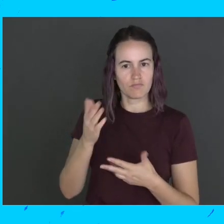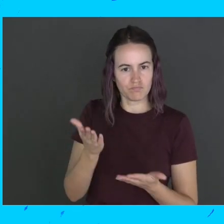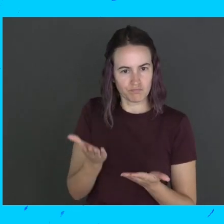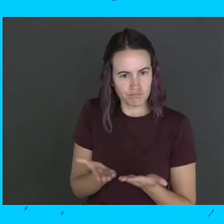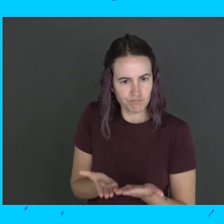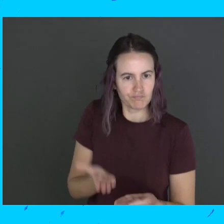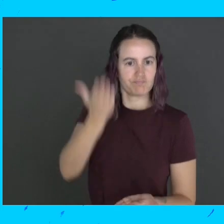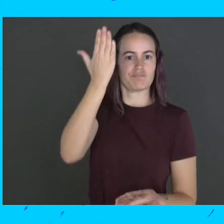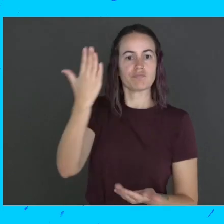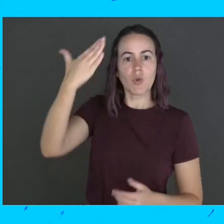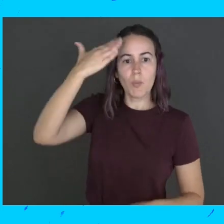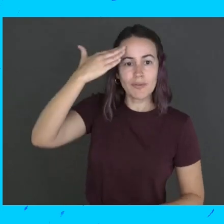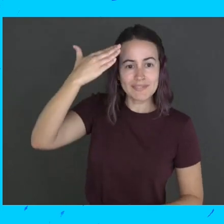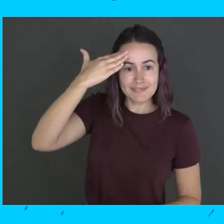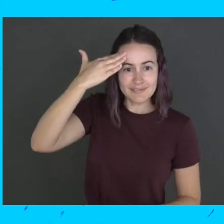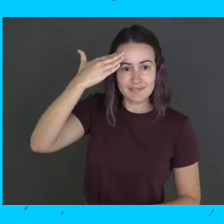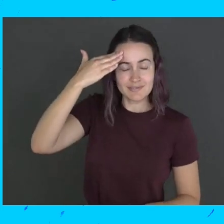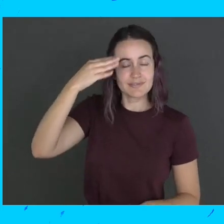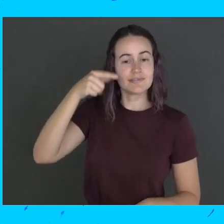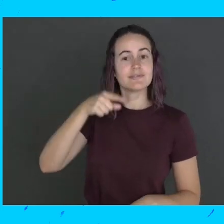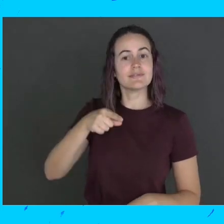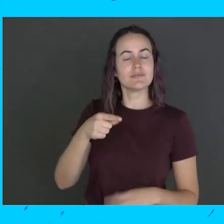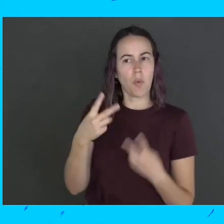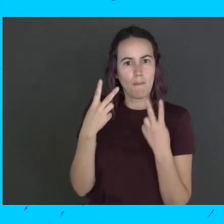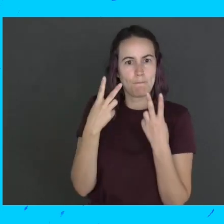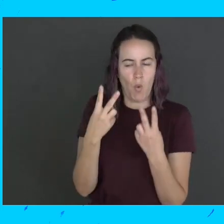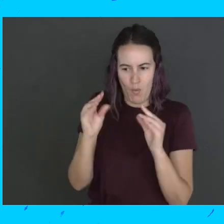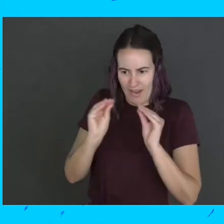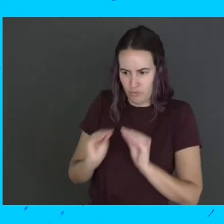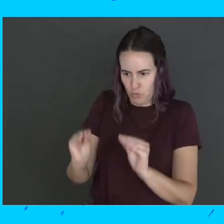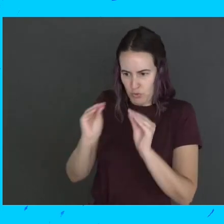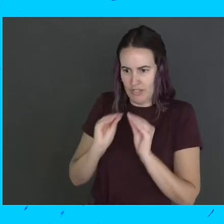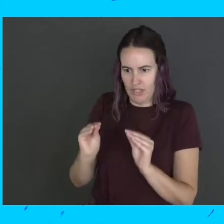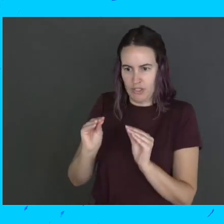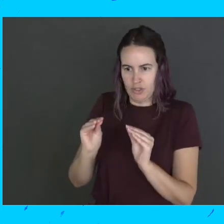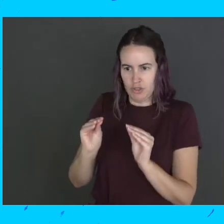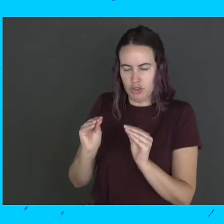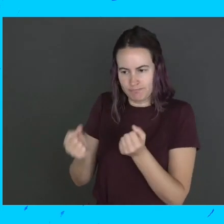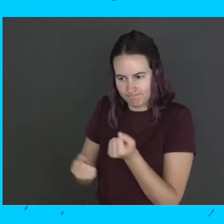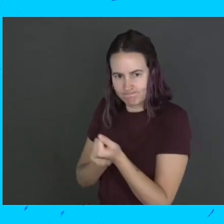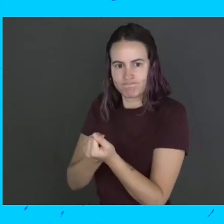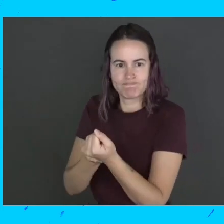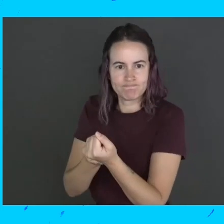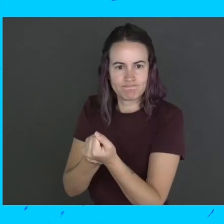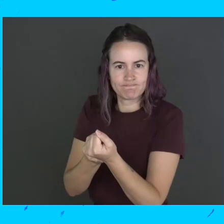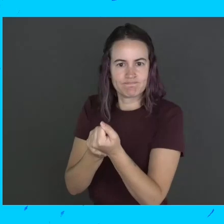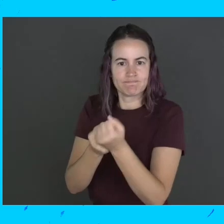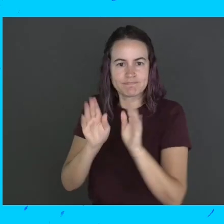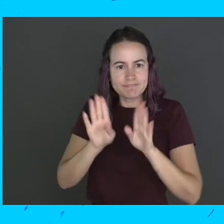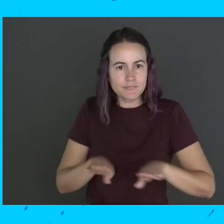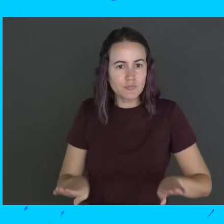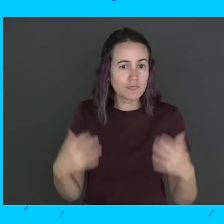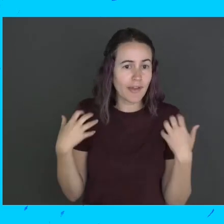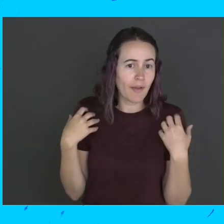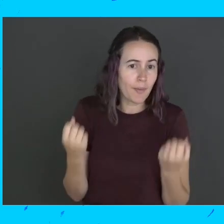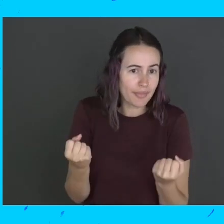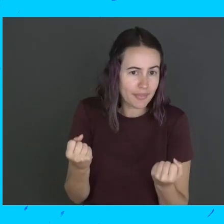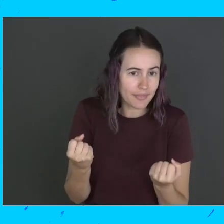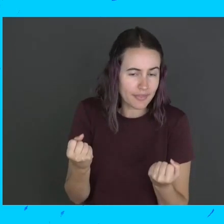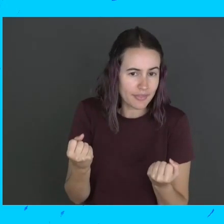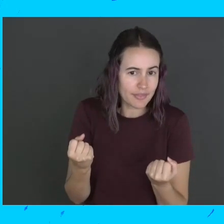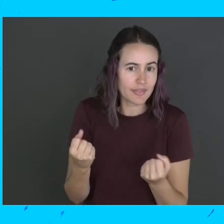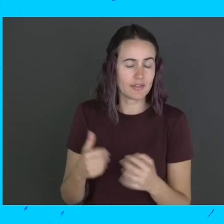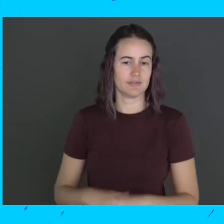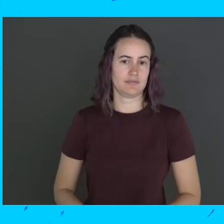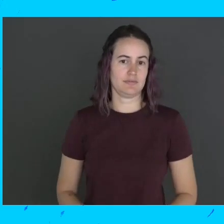que puedan ser buenos ciudadanos africanos, que puedan ser agentes de cambio para la sostenibilidad del país y el desarrollo, como un